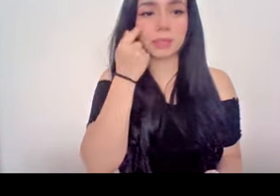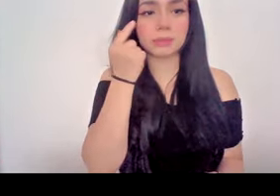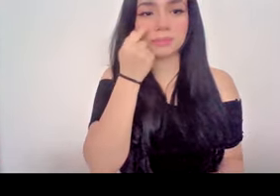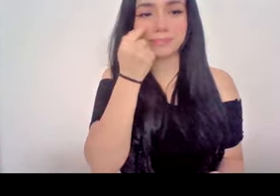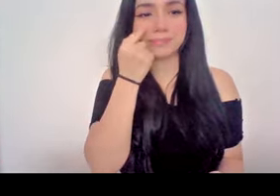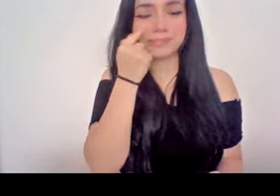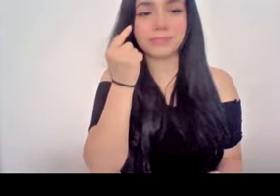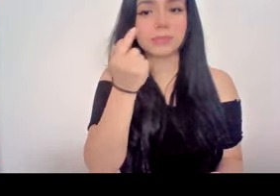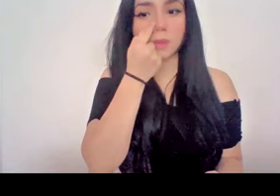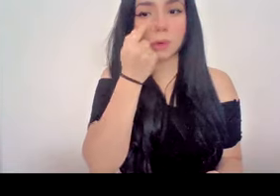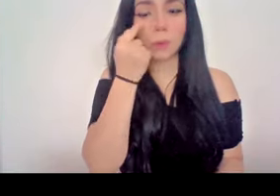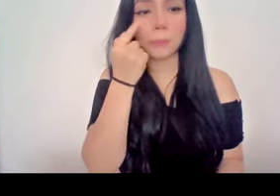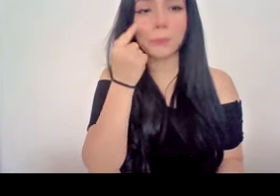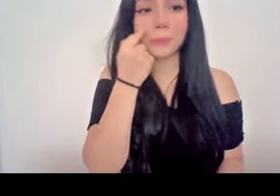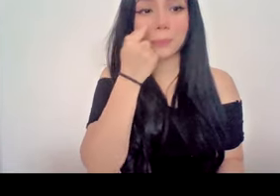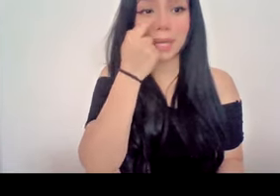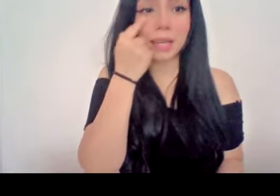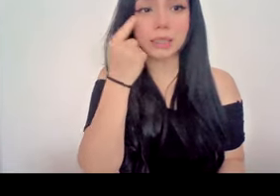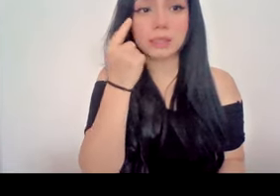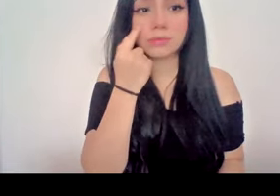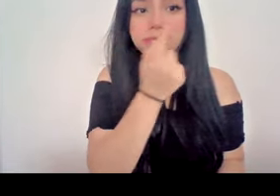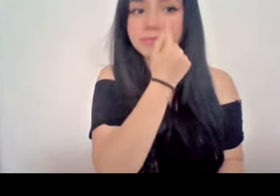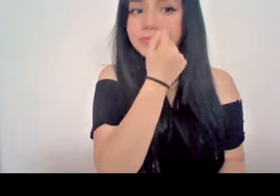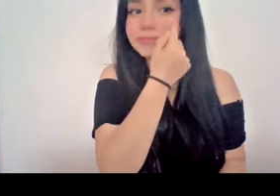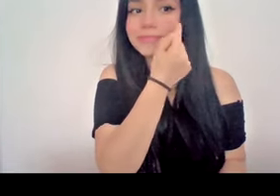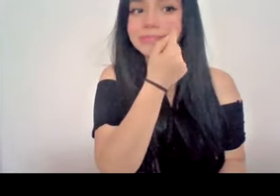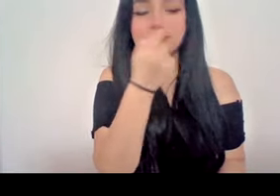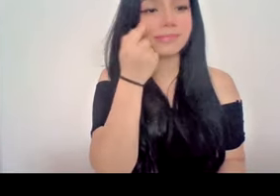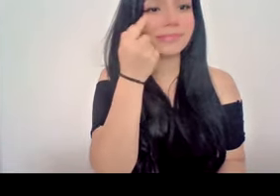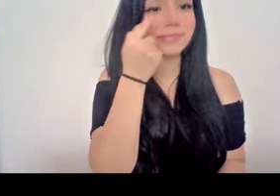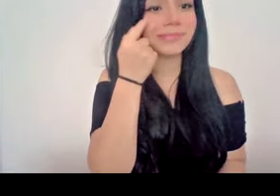con pecas. Con pecas.